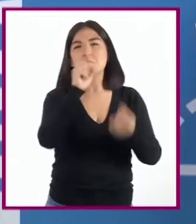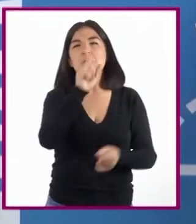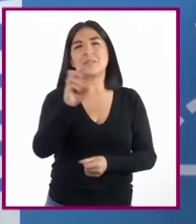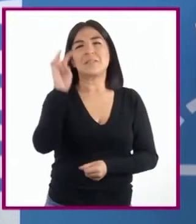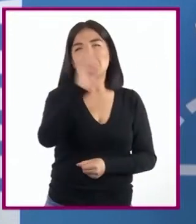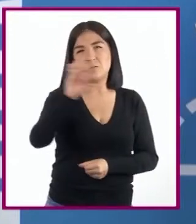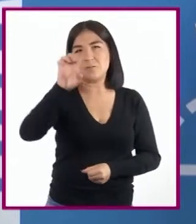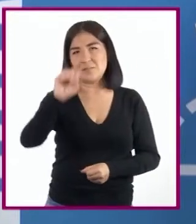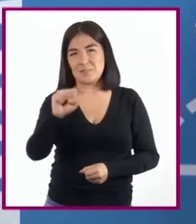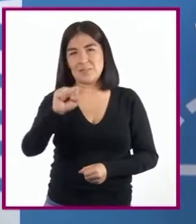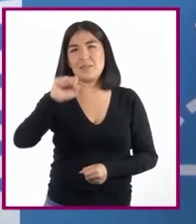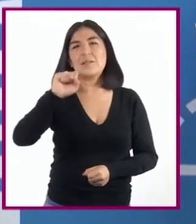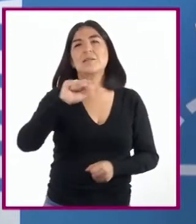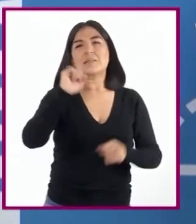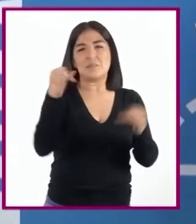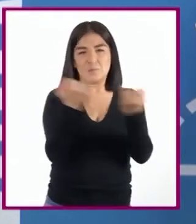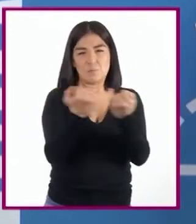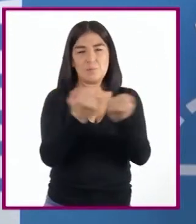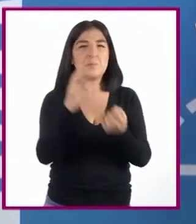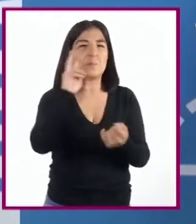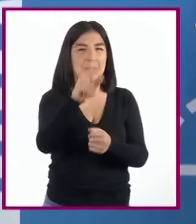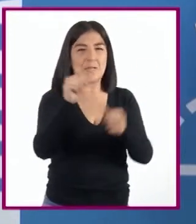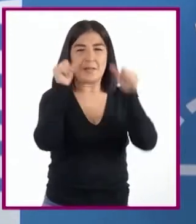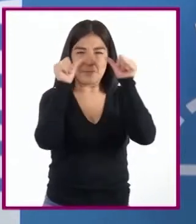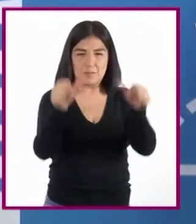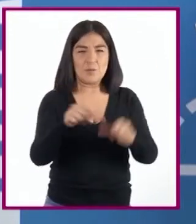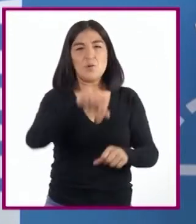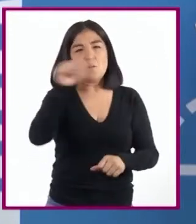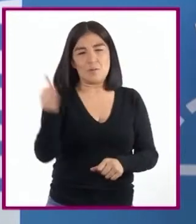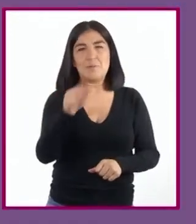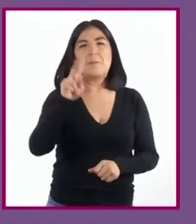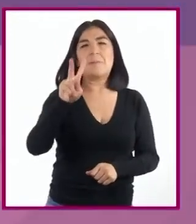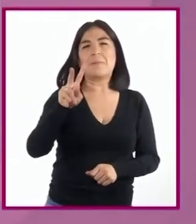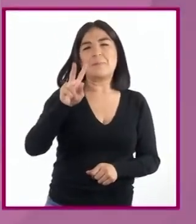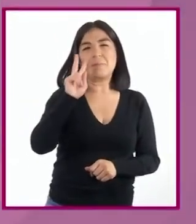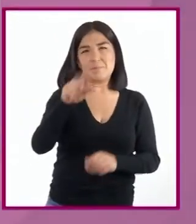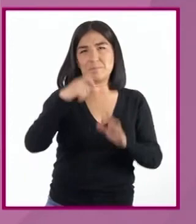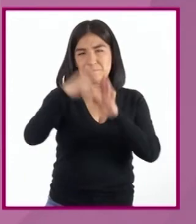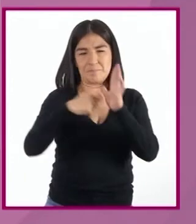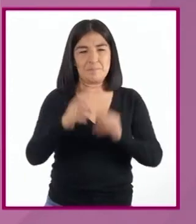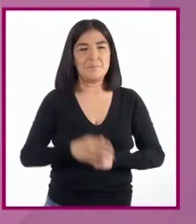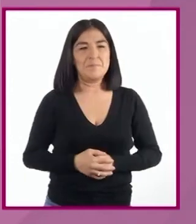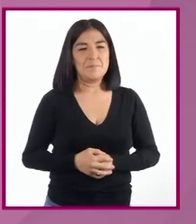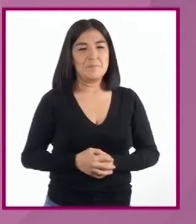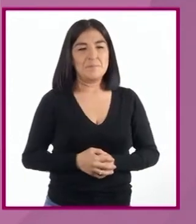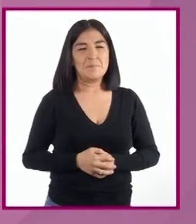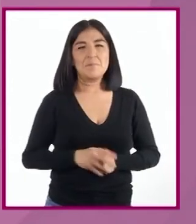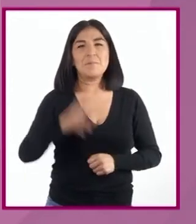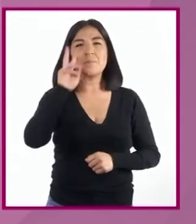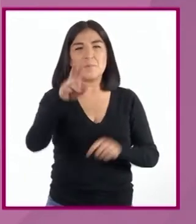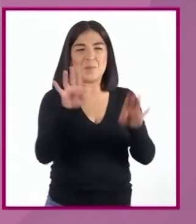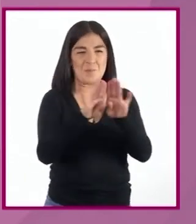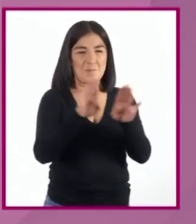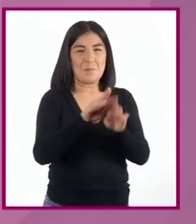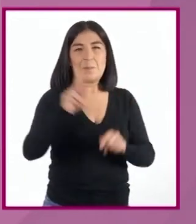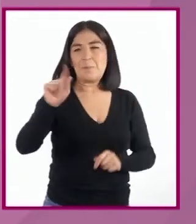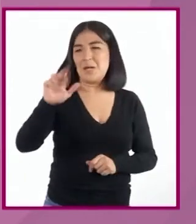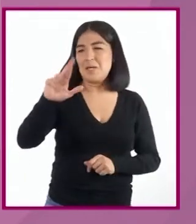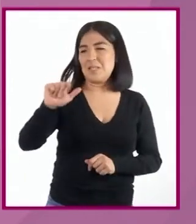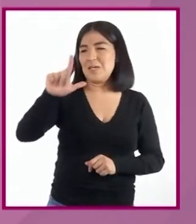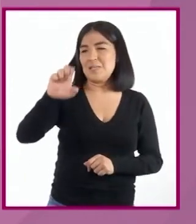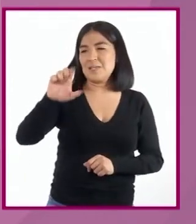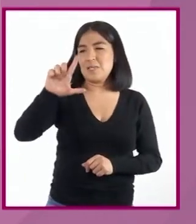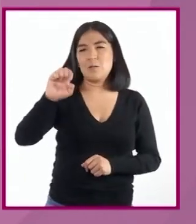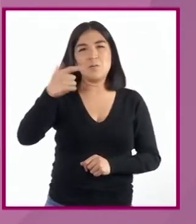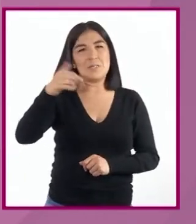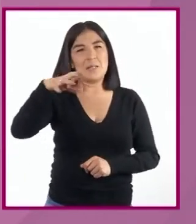grados. Para que lo observen, pongan atención en el siguiente audiovisual. Pueden observar un paralelogramo con vértices